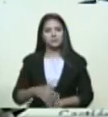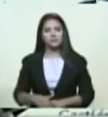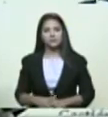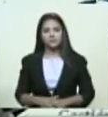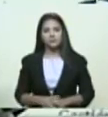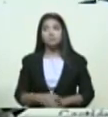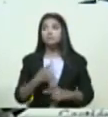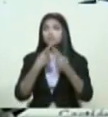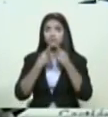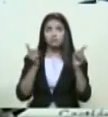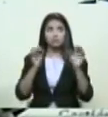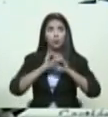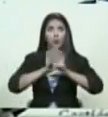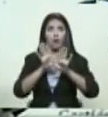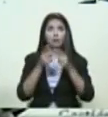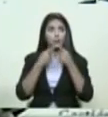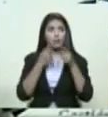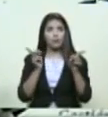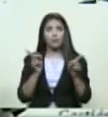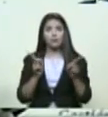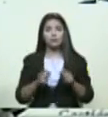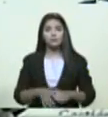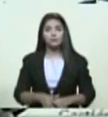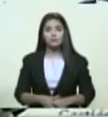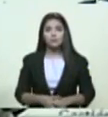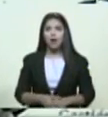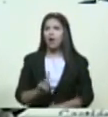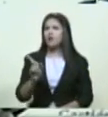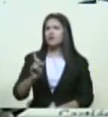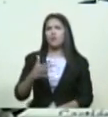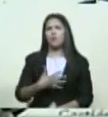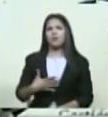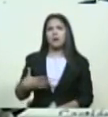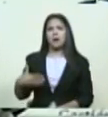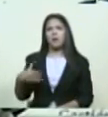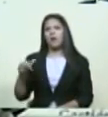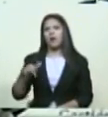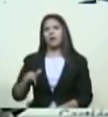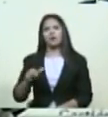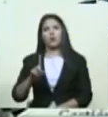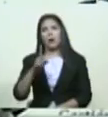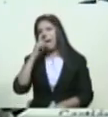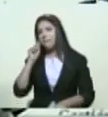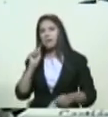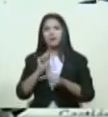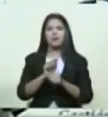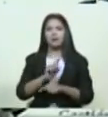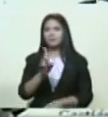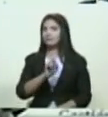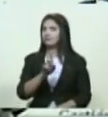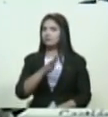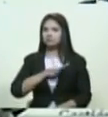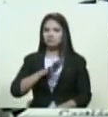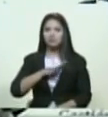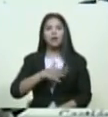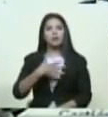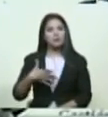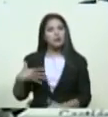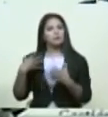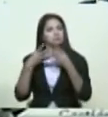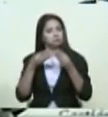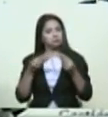Se los digo de una buena vez. Y no es que quiero ser con esto no es ninguna amenaza, ni un ultimátum. Quiero ser lo más disuasivo